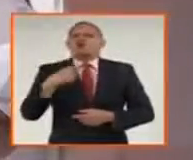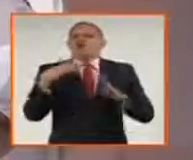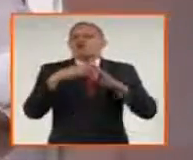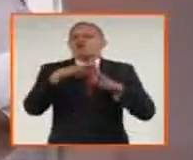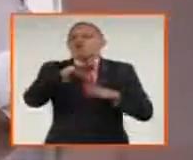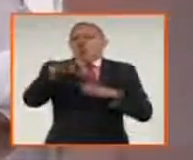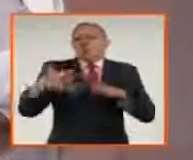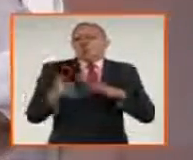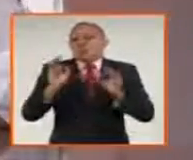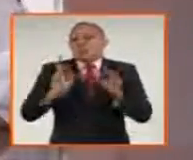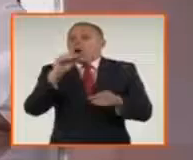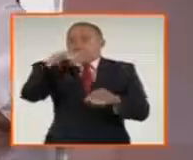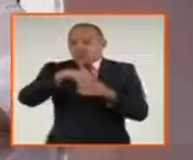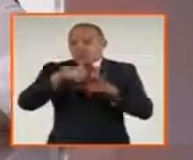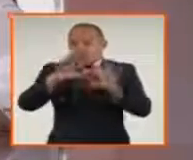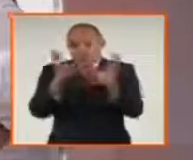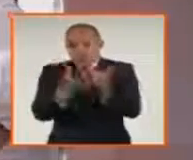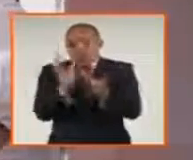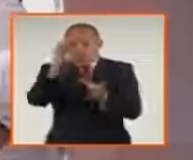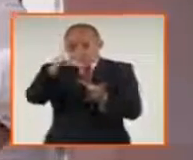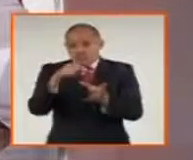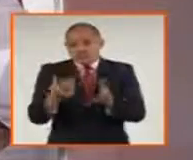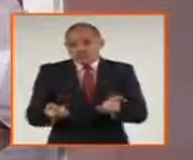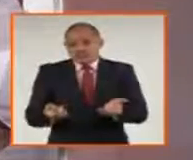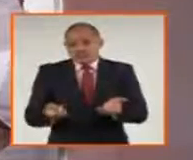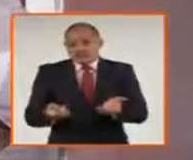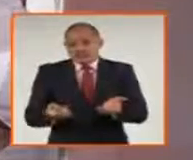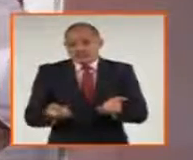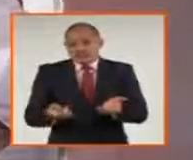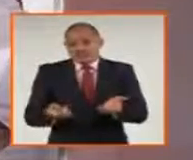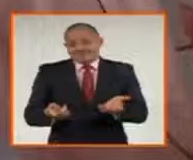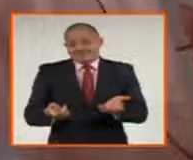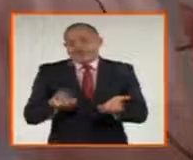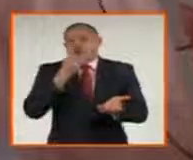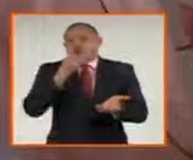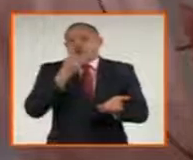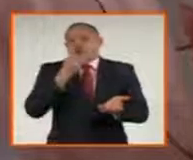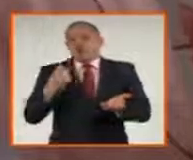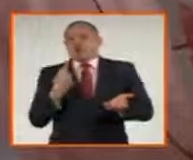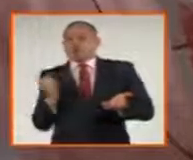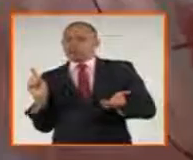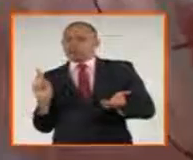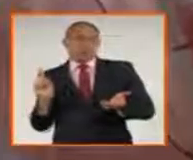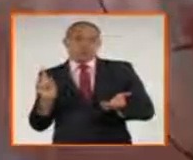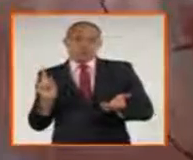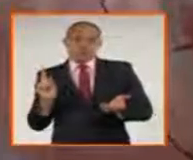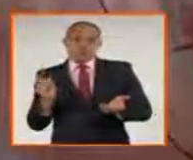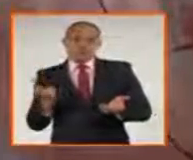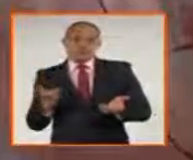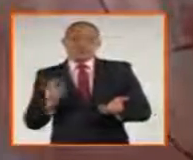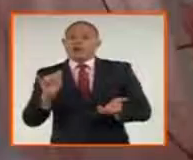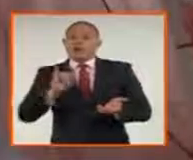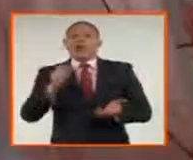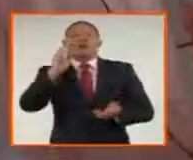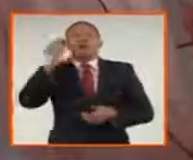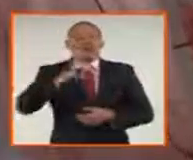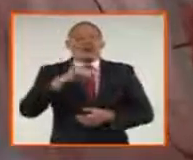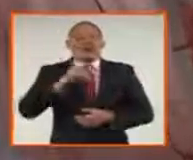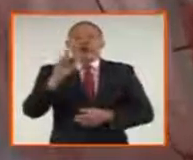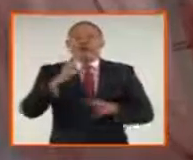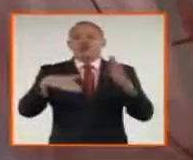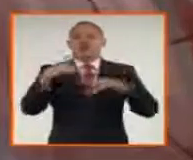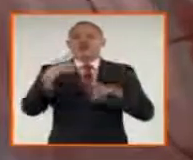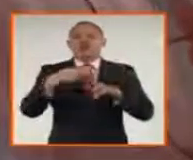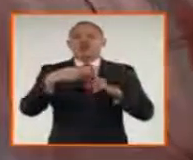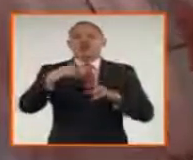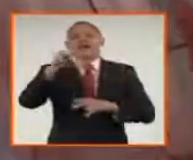internacionalizado, se ha globalizado también para bien y para mal. No, y el doctor Leonardo nos decía cuánto tiene que conectar con convenciones que ha firmado el